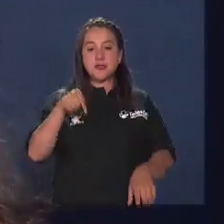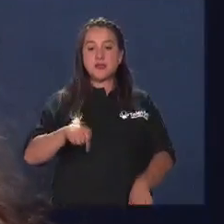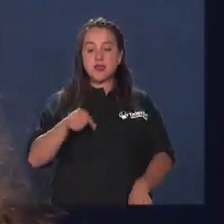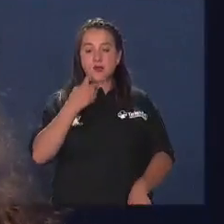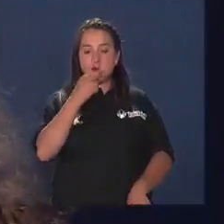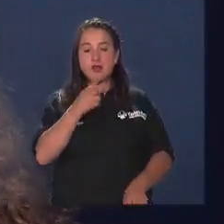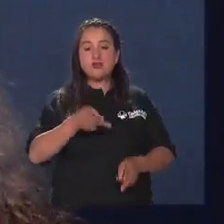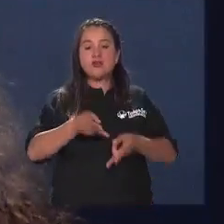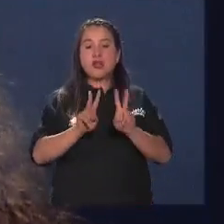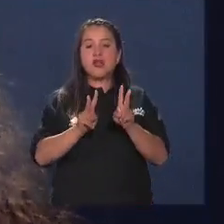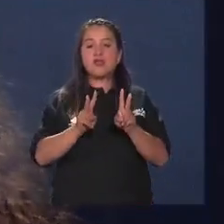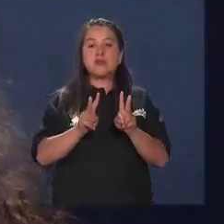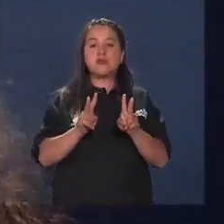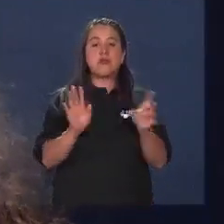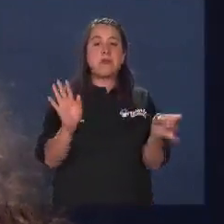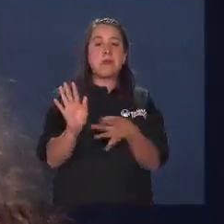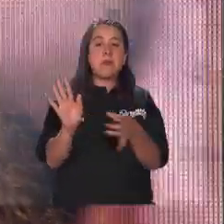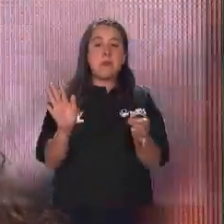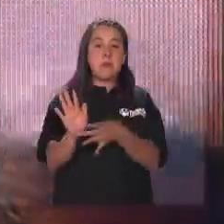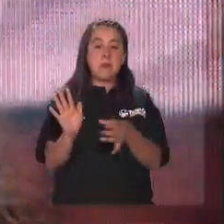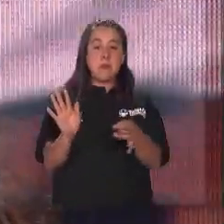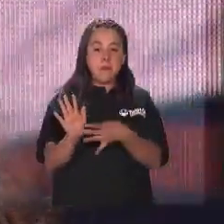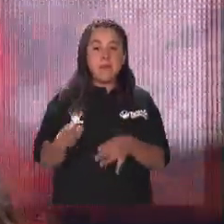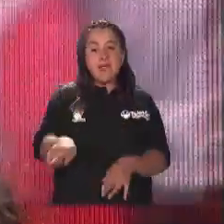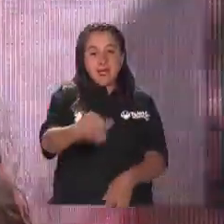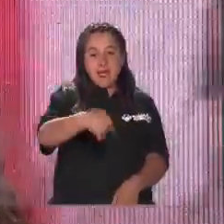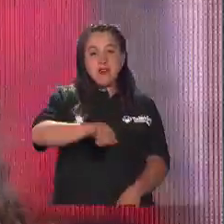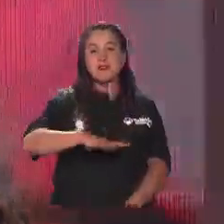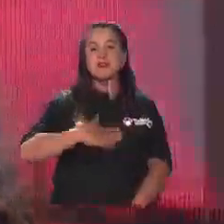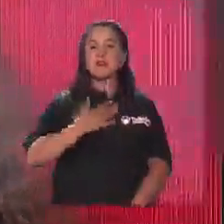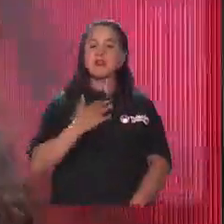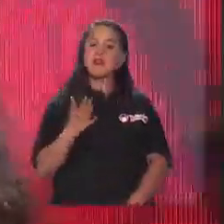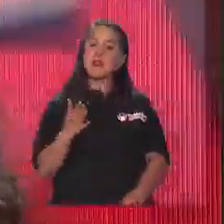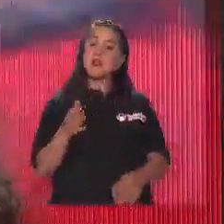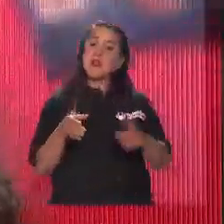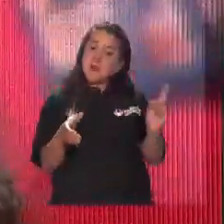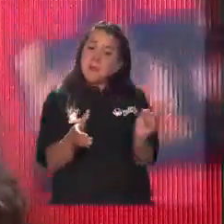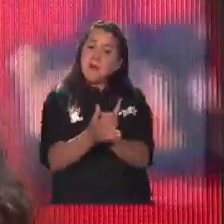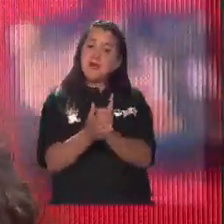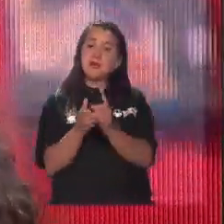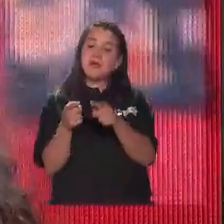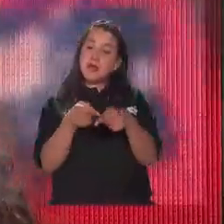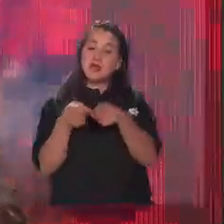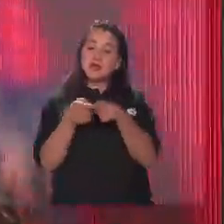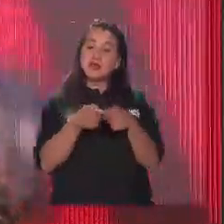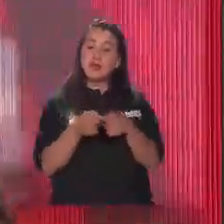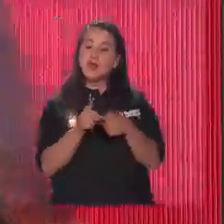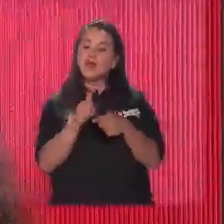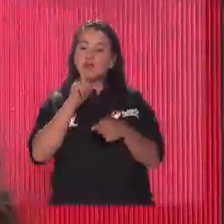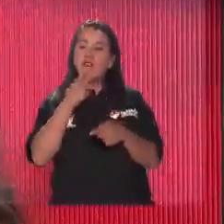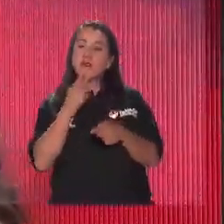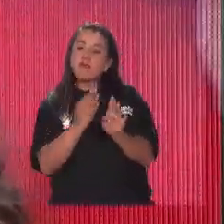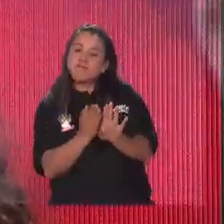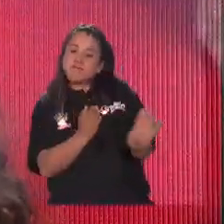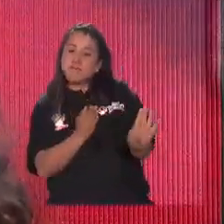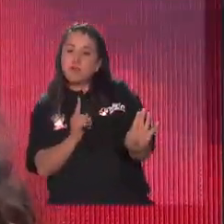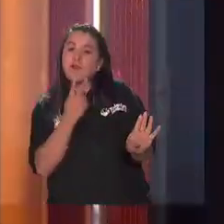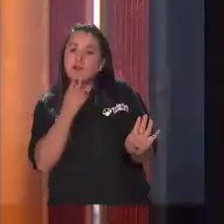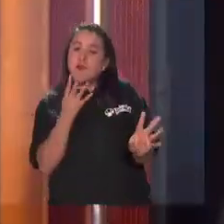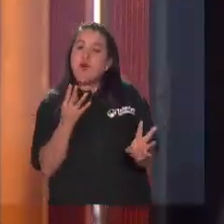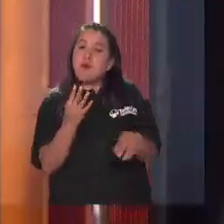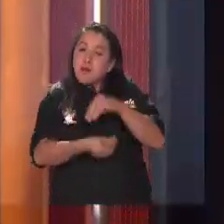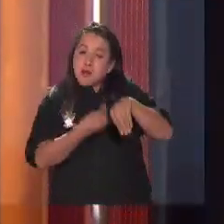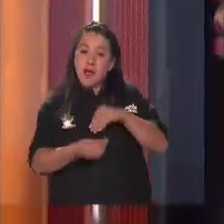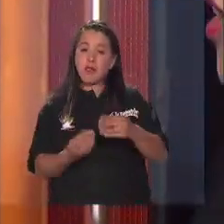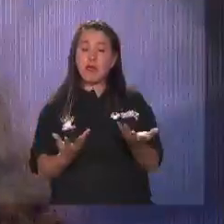ven sus derechos pasados a llevar. Quiero que ellos se sientan parte de esta sociedad porque somos parte de esta sociedad. Vivimos con ustedes todos los días.